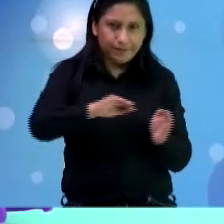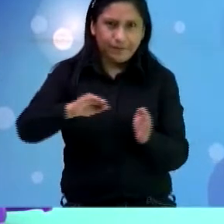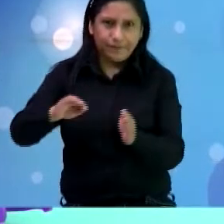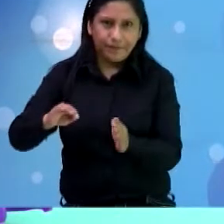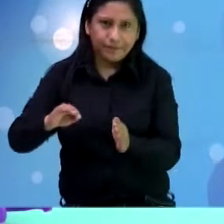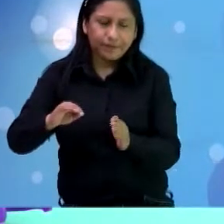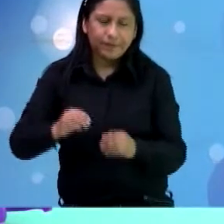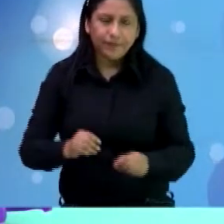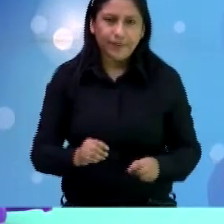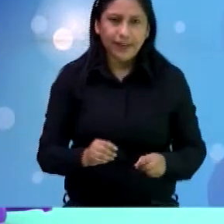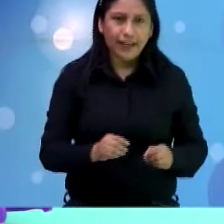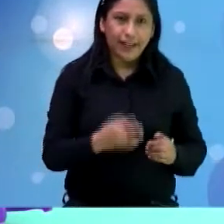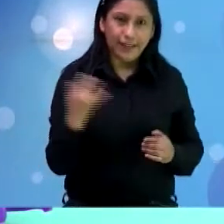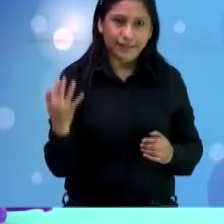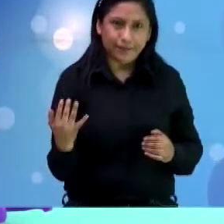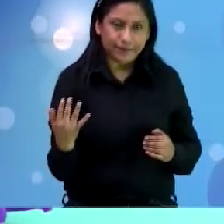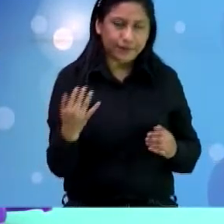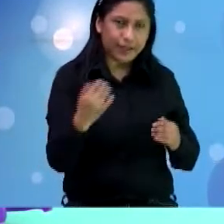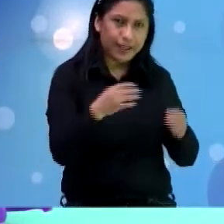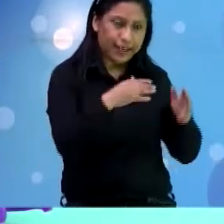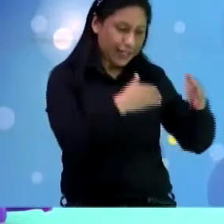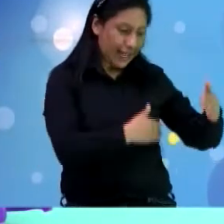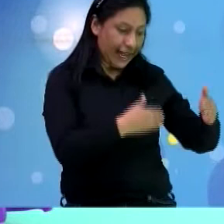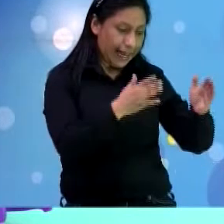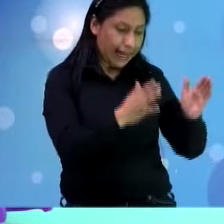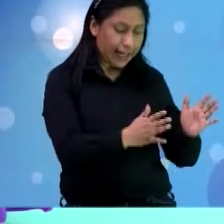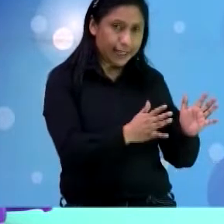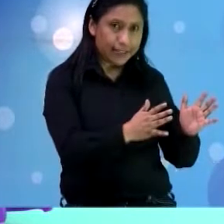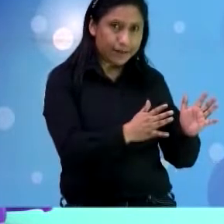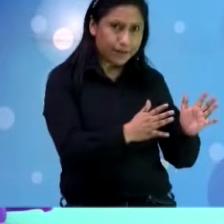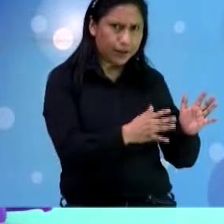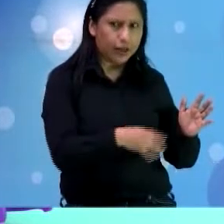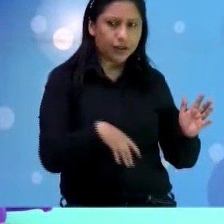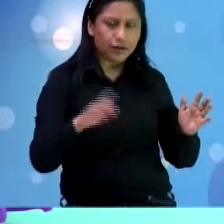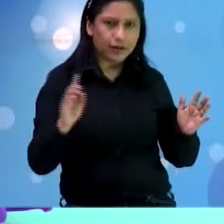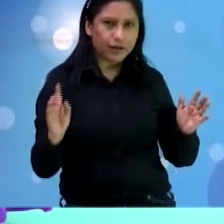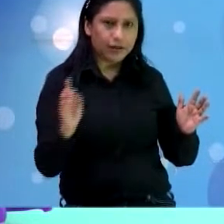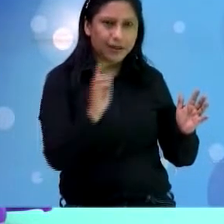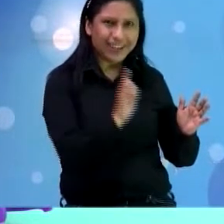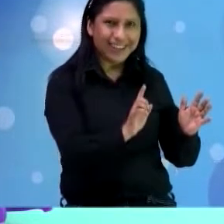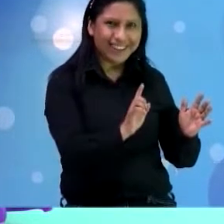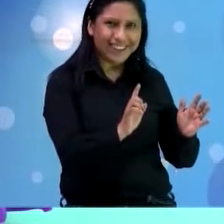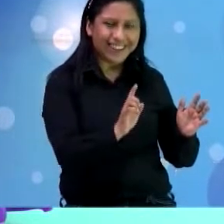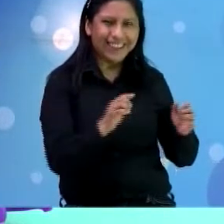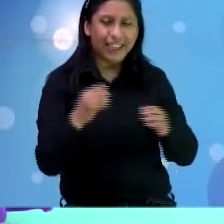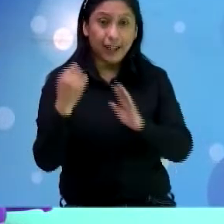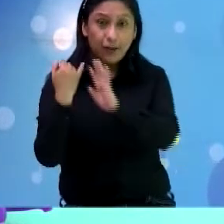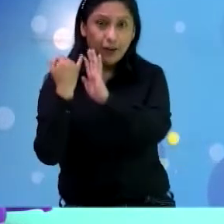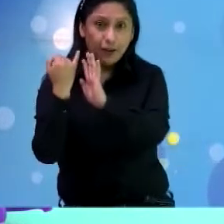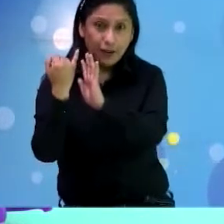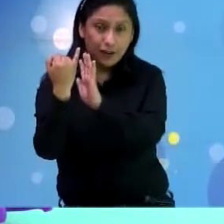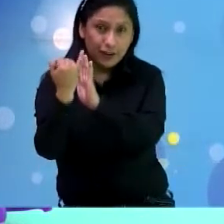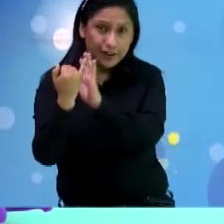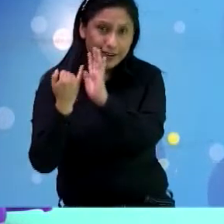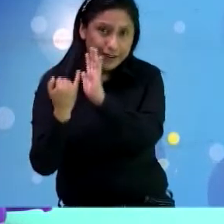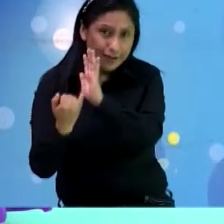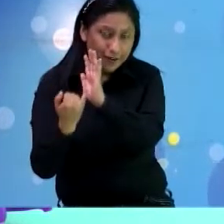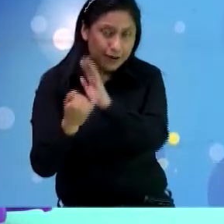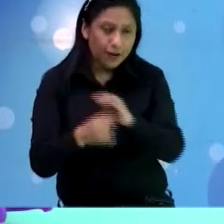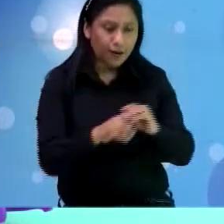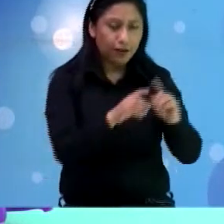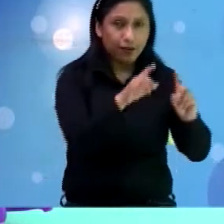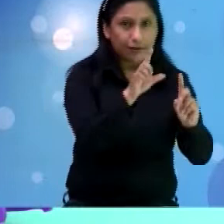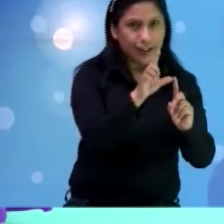Y como ya sabemos qué es un dibujo y qué es una letra, entonces ustedes me van a indicar